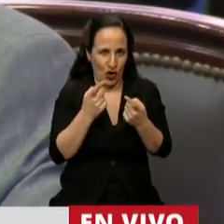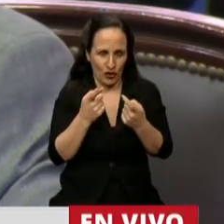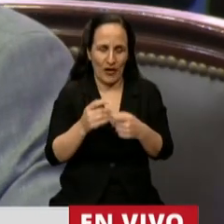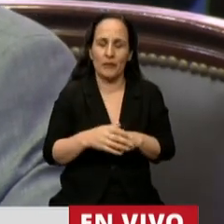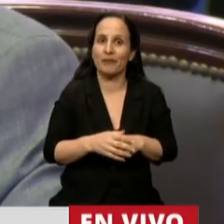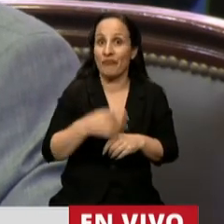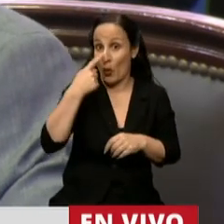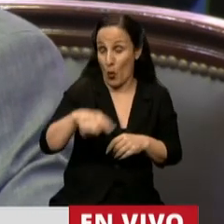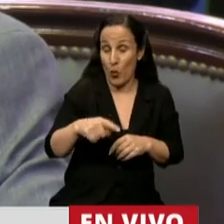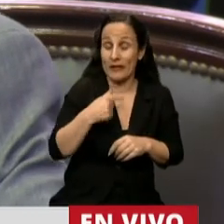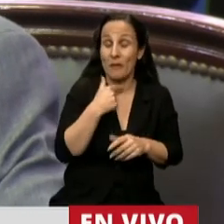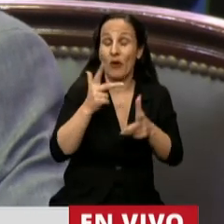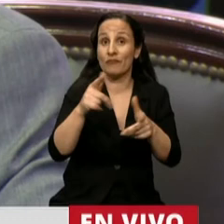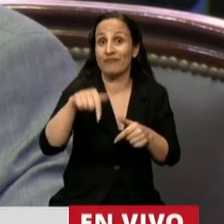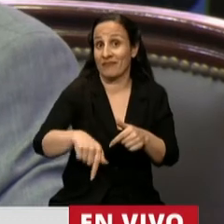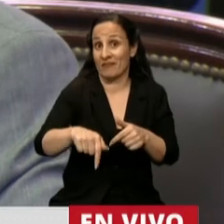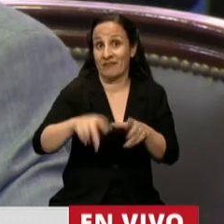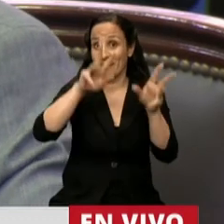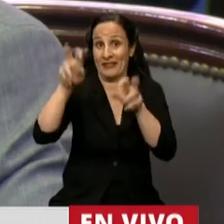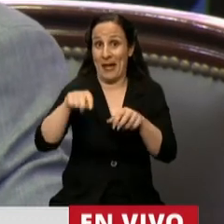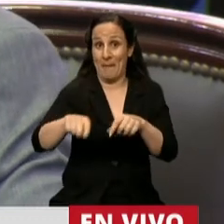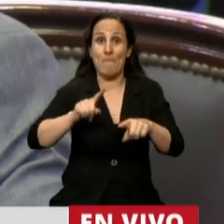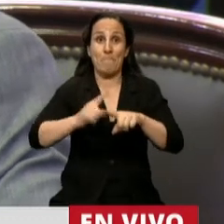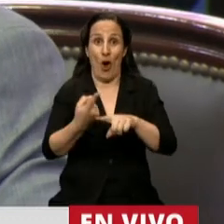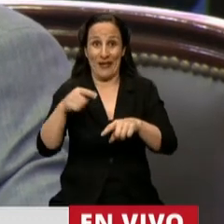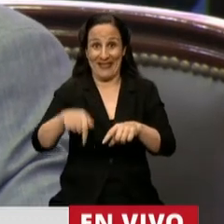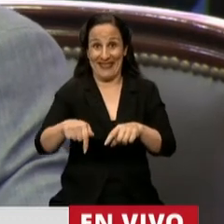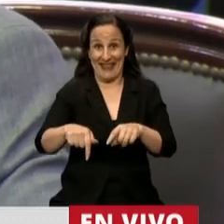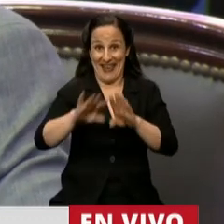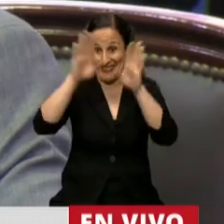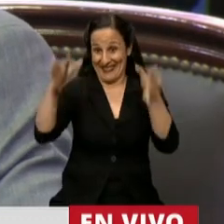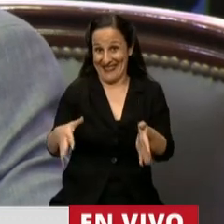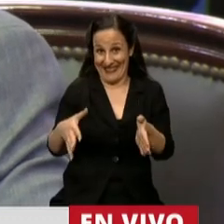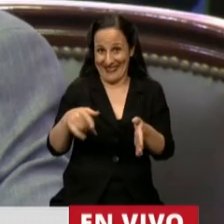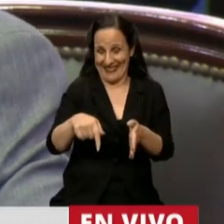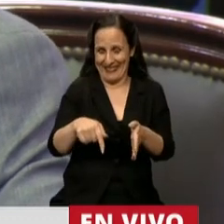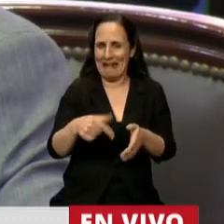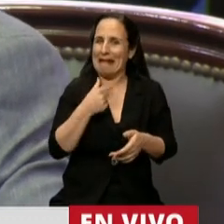el ámbito parlamentario, el ámbito de la política, quiero rescatar que